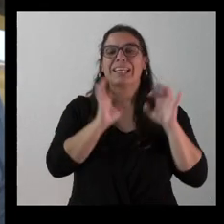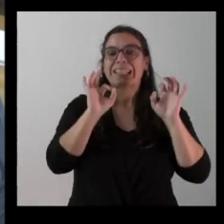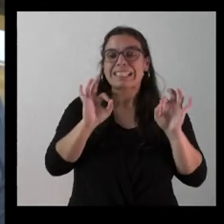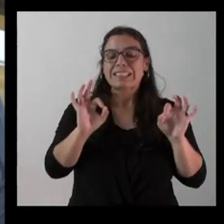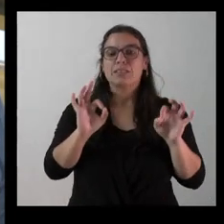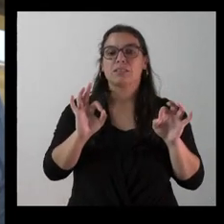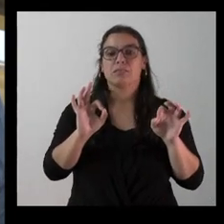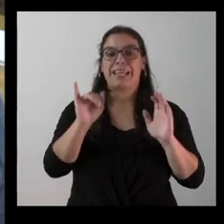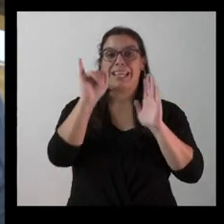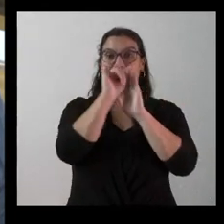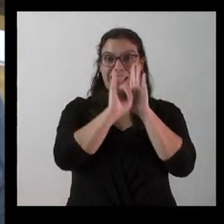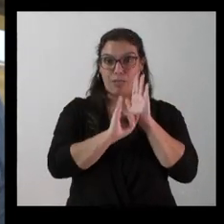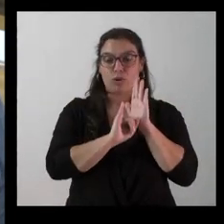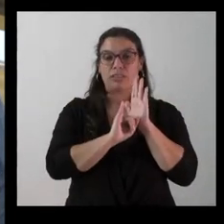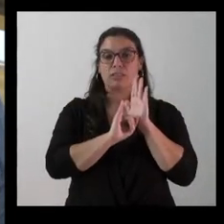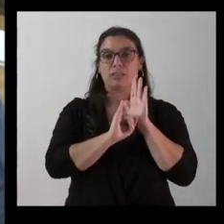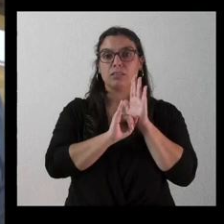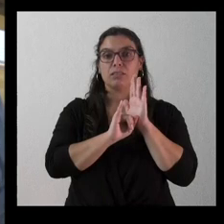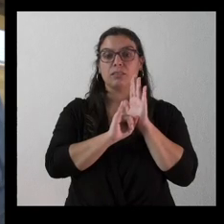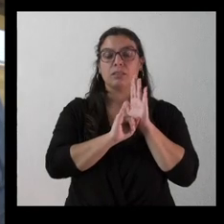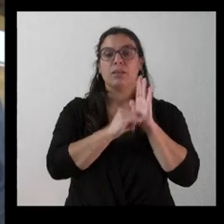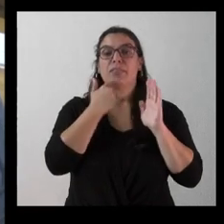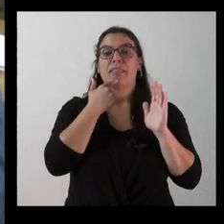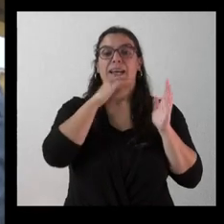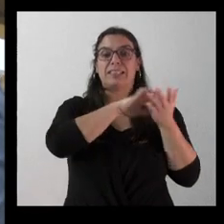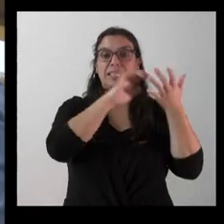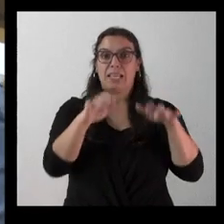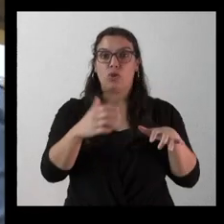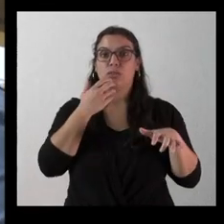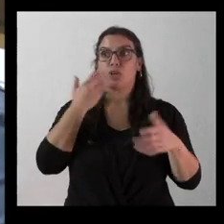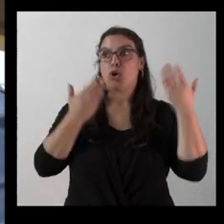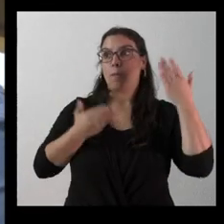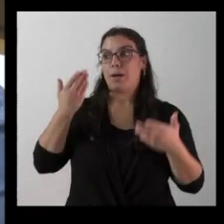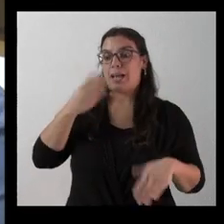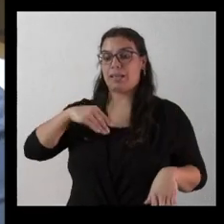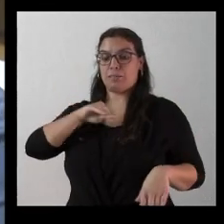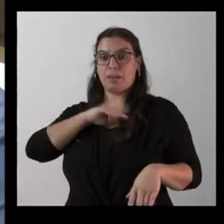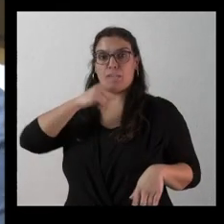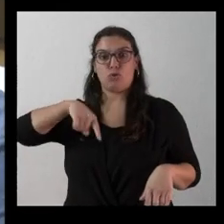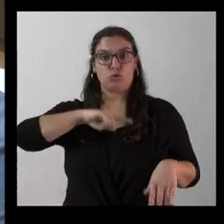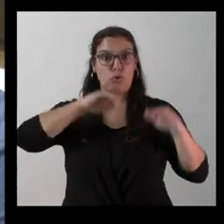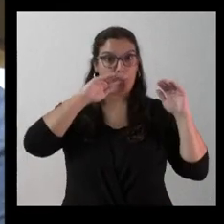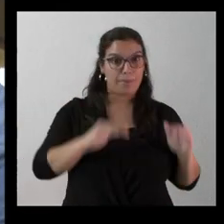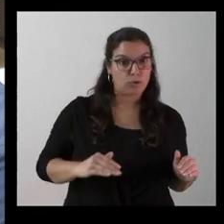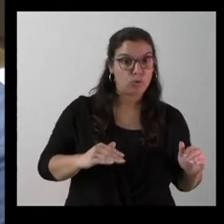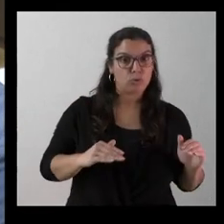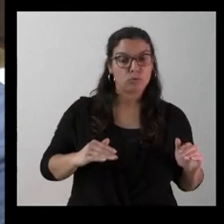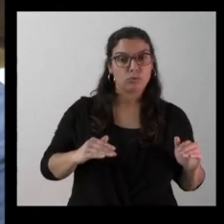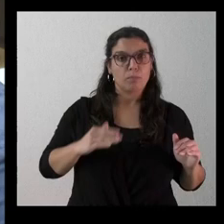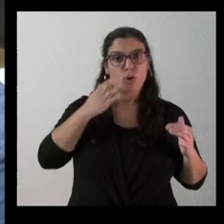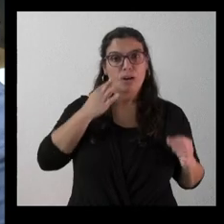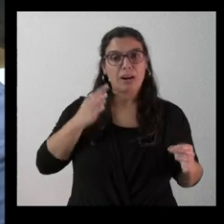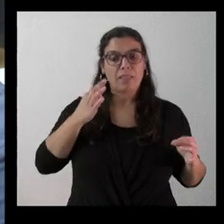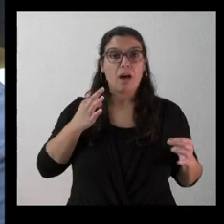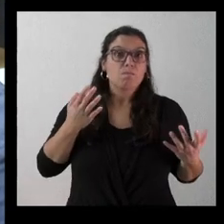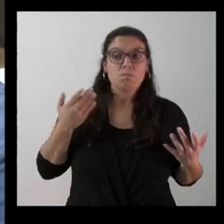los indicadores que nos dejan a Castilla y león por debajo de la media de España están castigando o